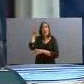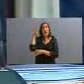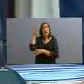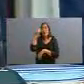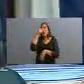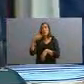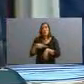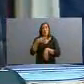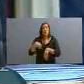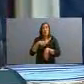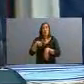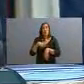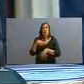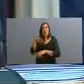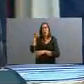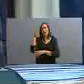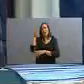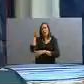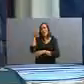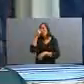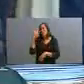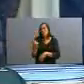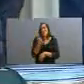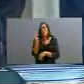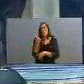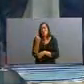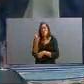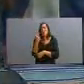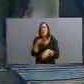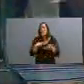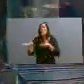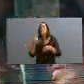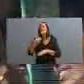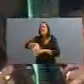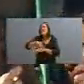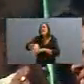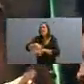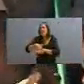horas, tenés la filmación permanente de las 24 horas de lo que pasa en tal calle,